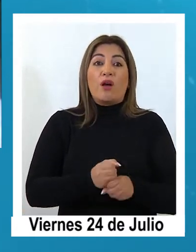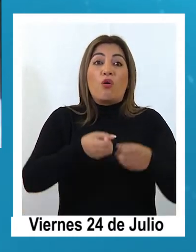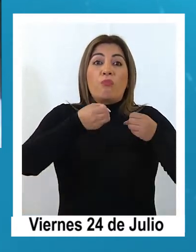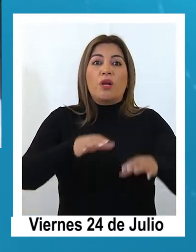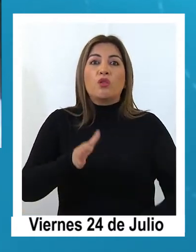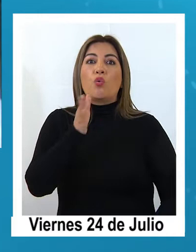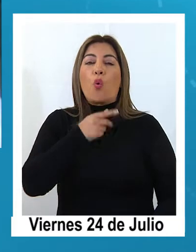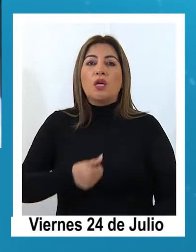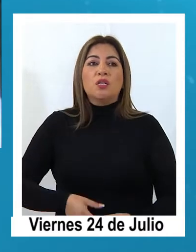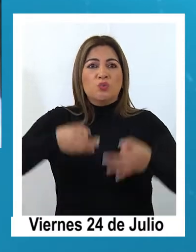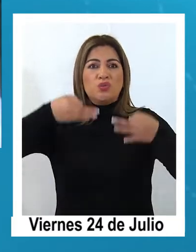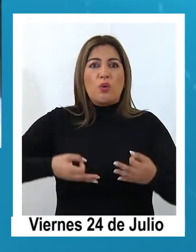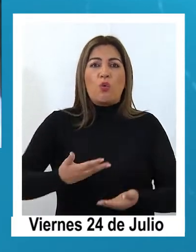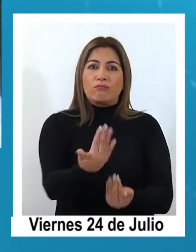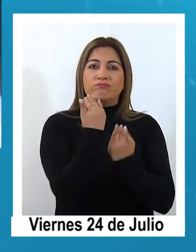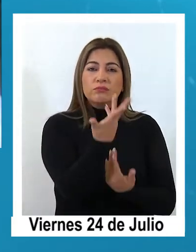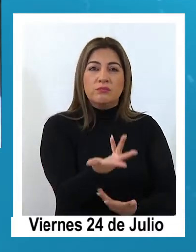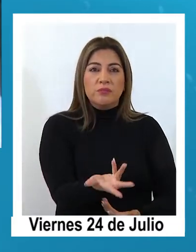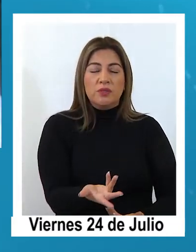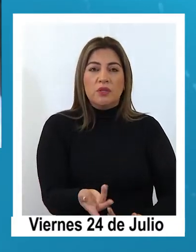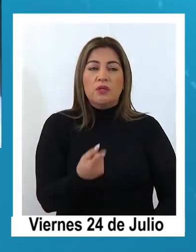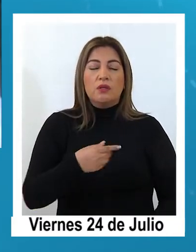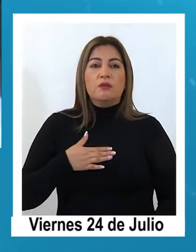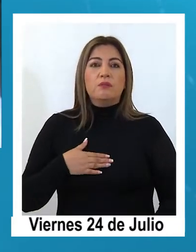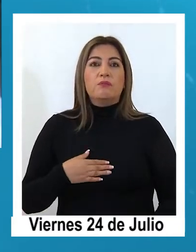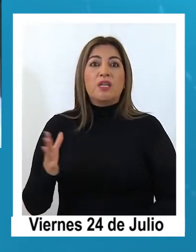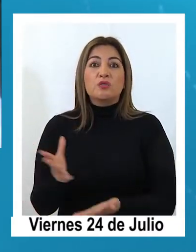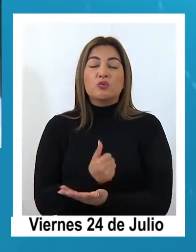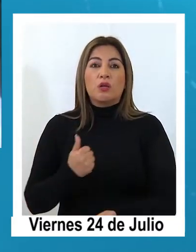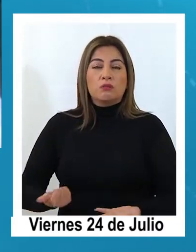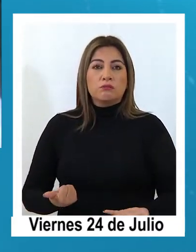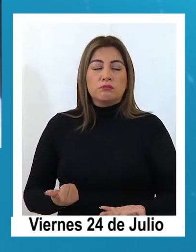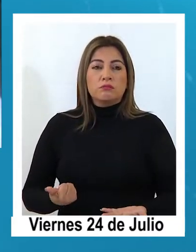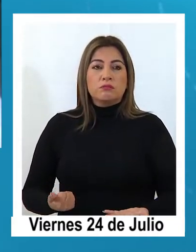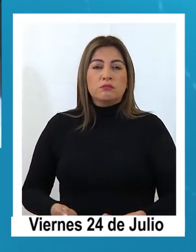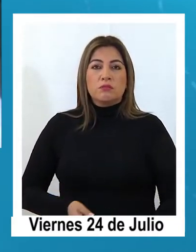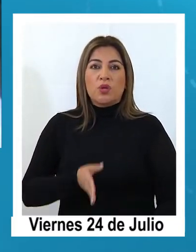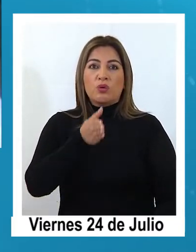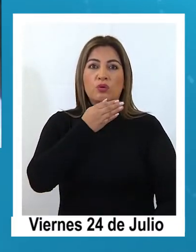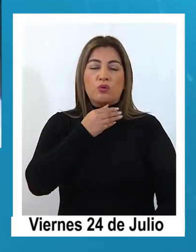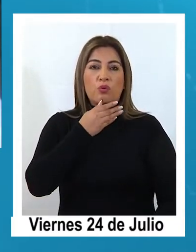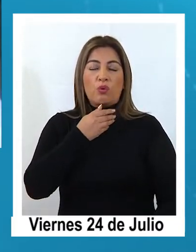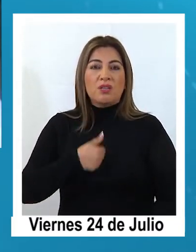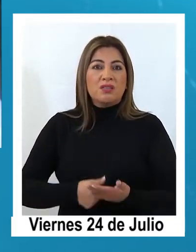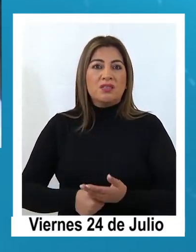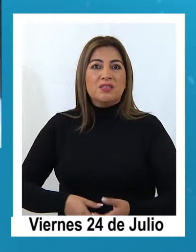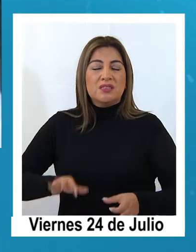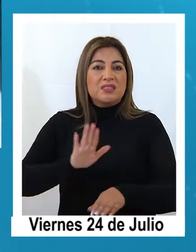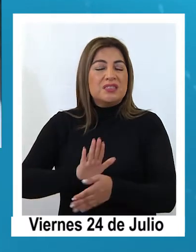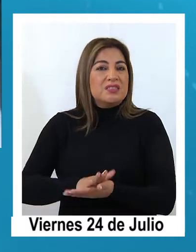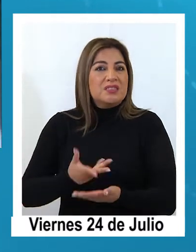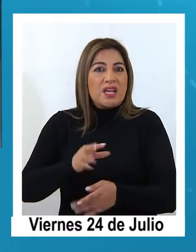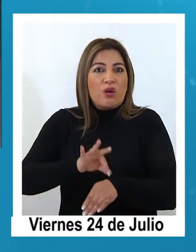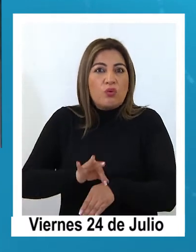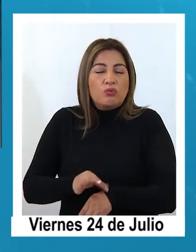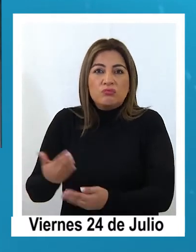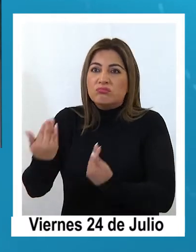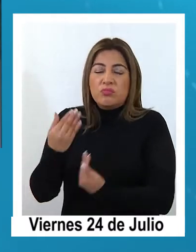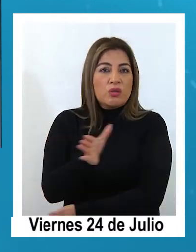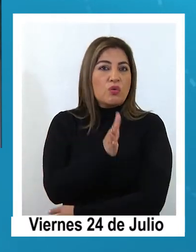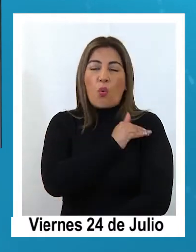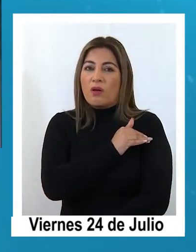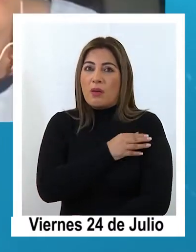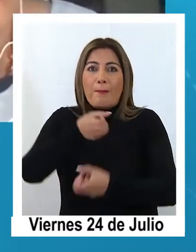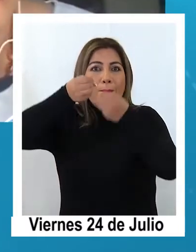seguro de desempleo. Si nosotros perdemos nuestro salario, automáticamente perdemos nuestro seguro de salud. O sea, todo el sistema,